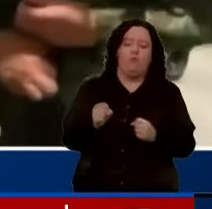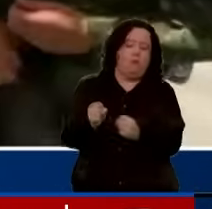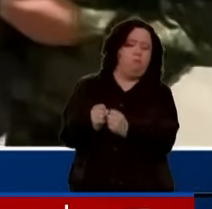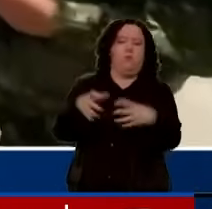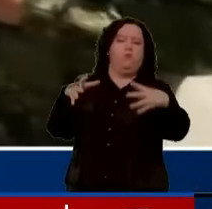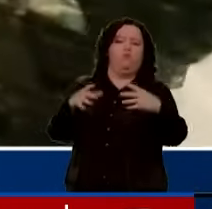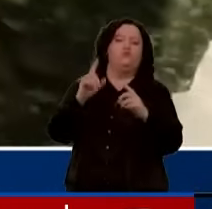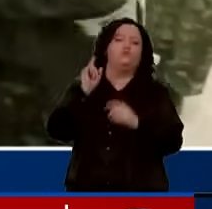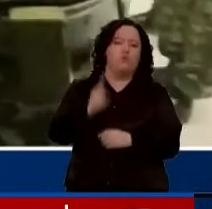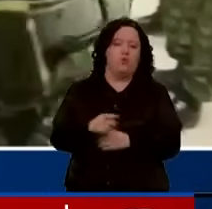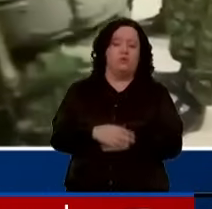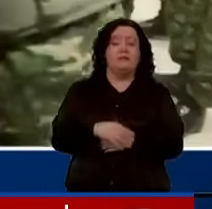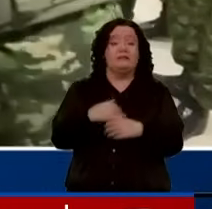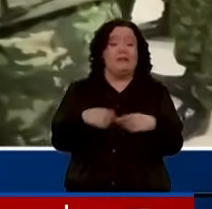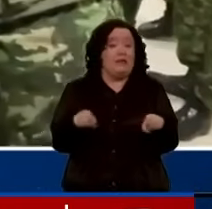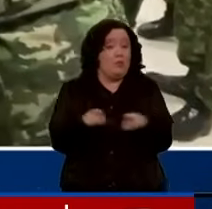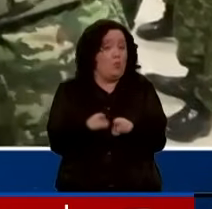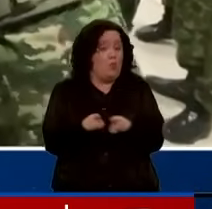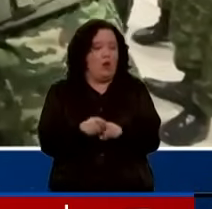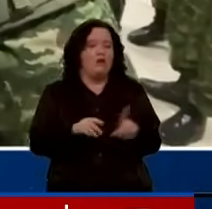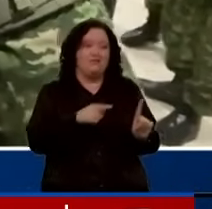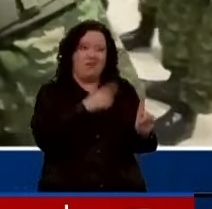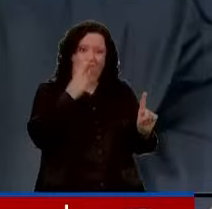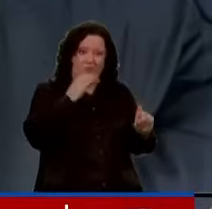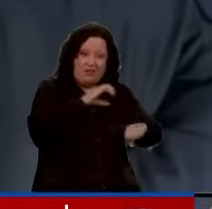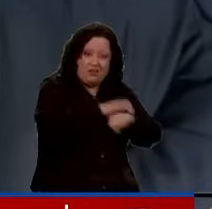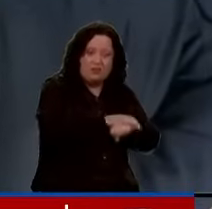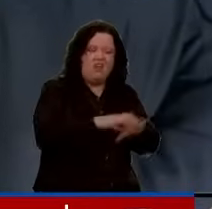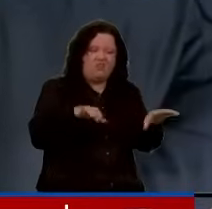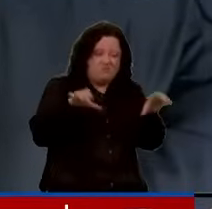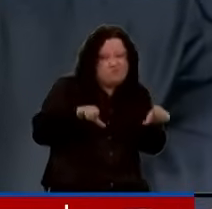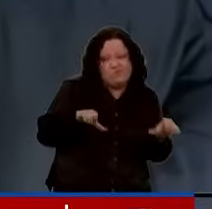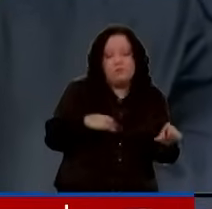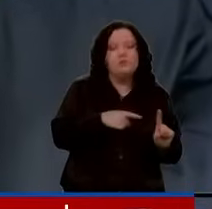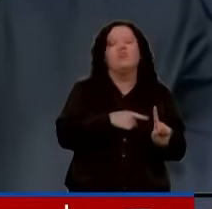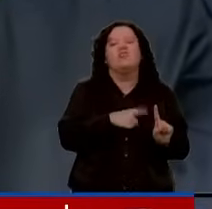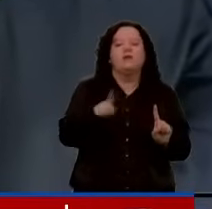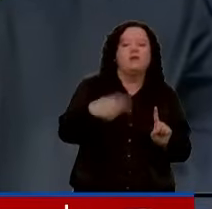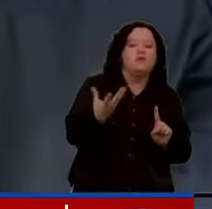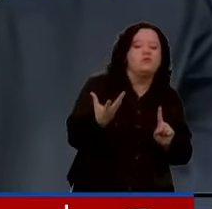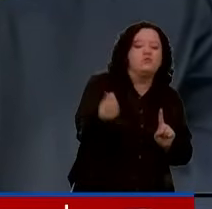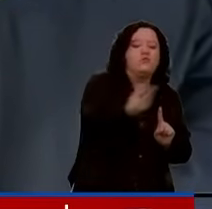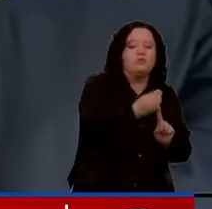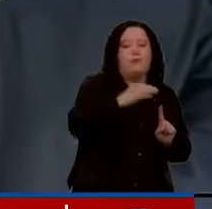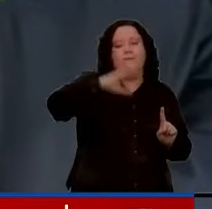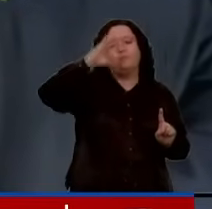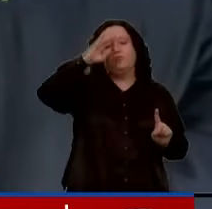explosivo. De igual manera, se le atribuye la acción terrorista contra unidades